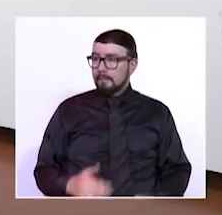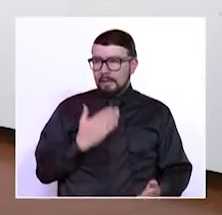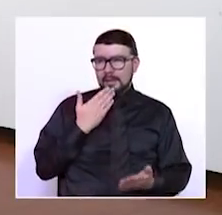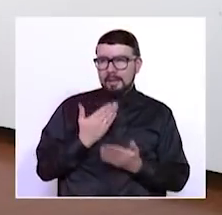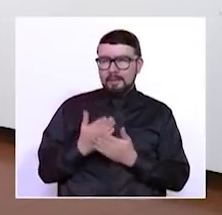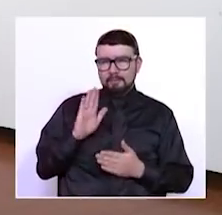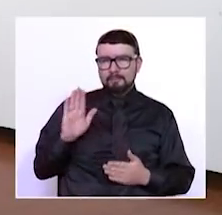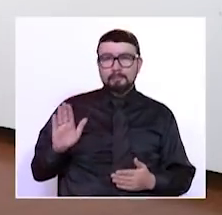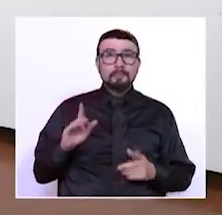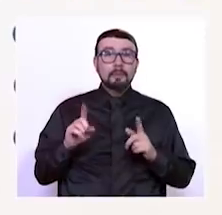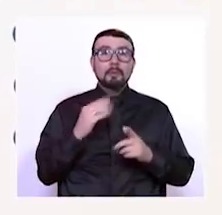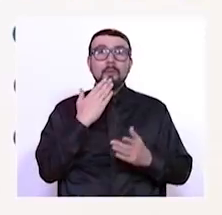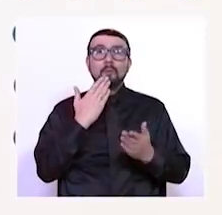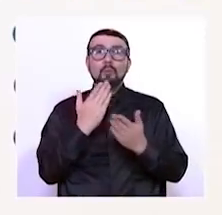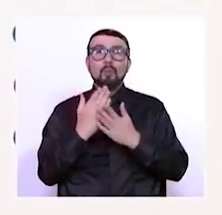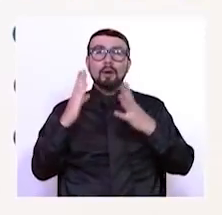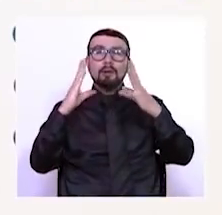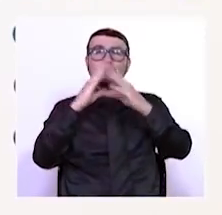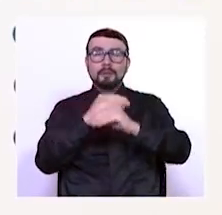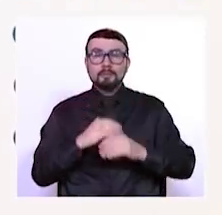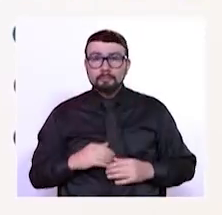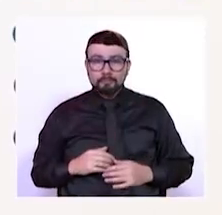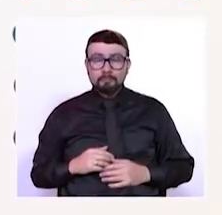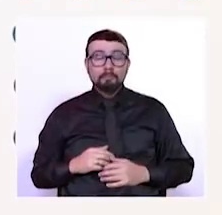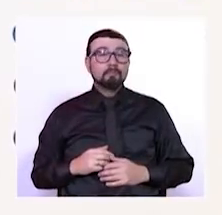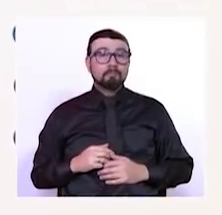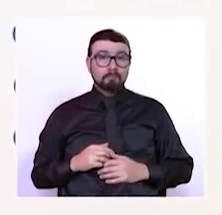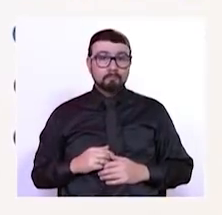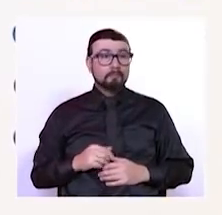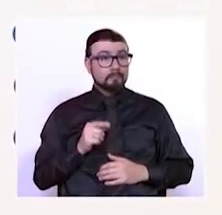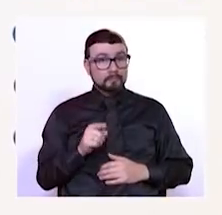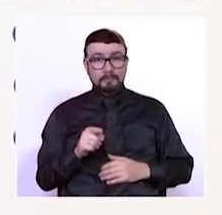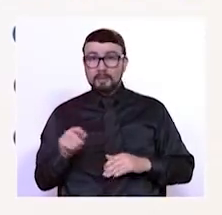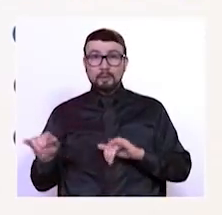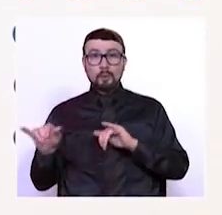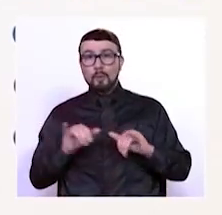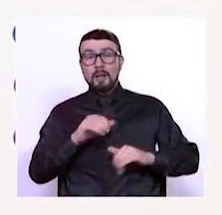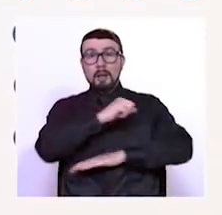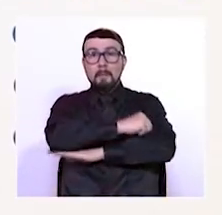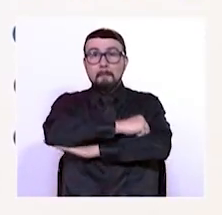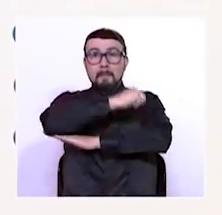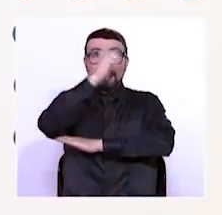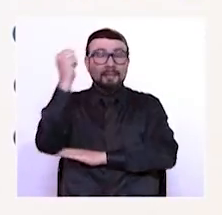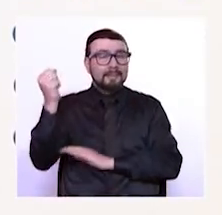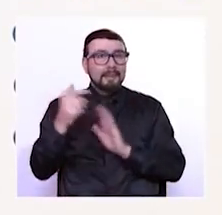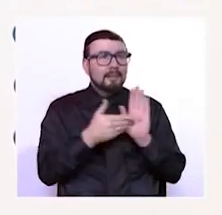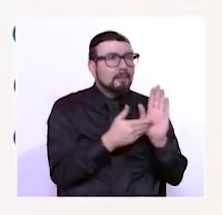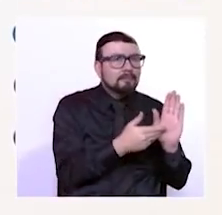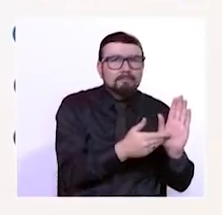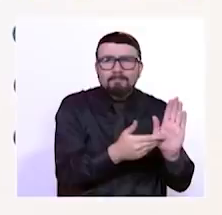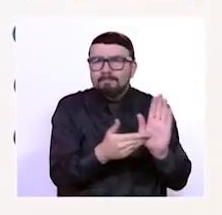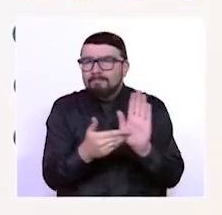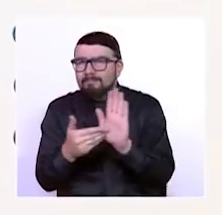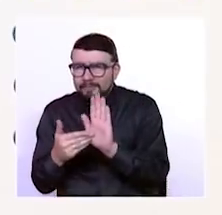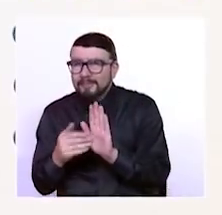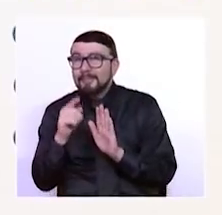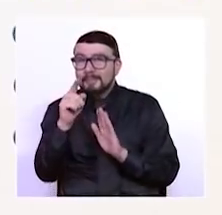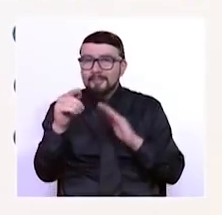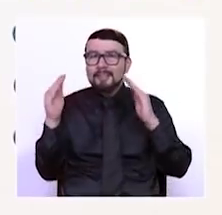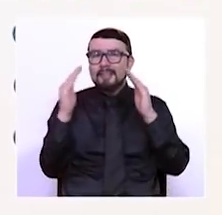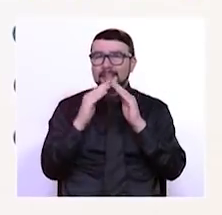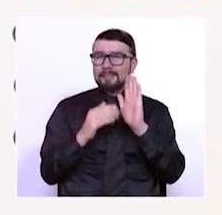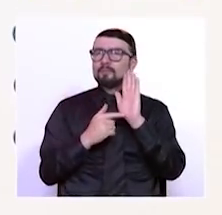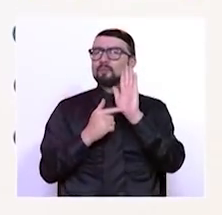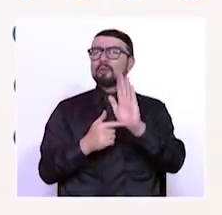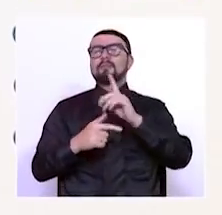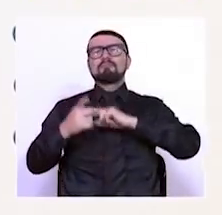ustedes y muy buenas noches, porque de verdad esto es una ventana que nos permite asomarnos a sus hogares para